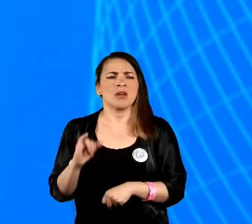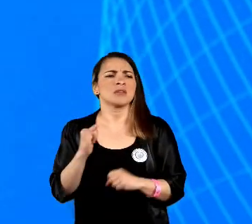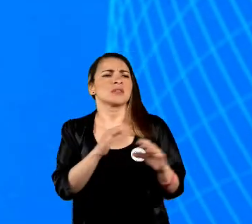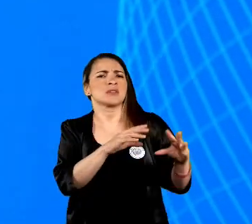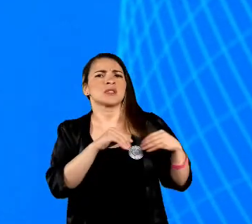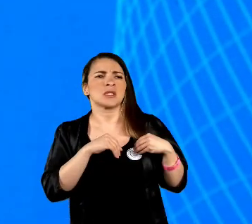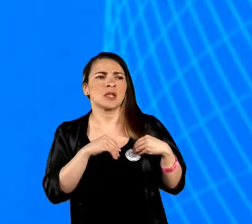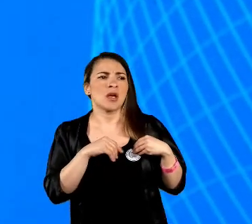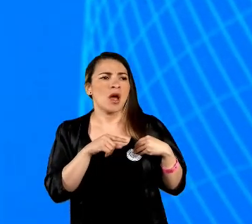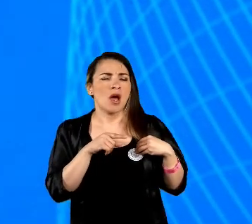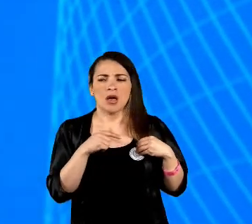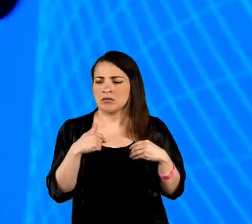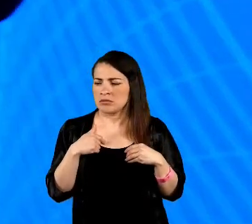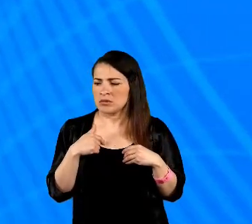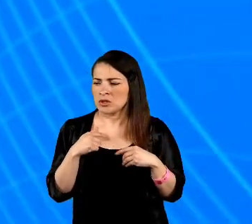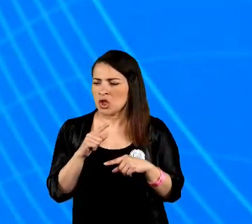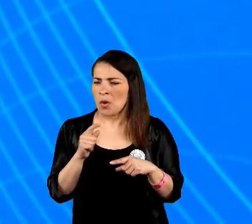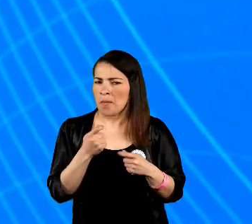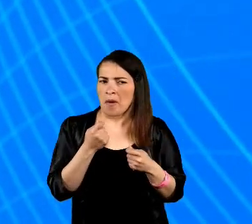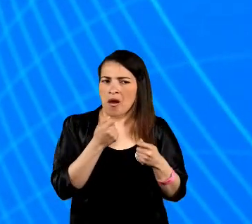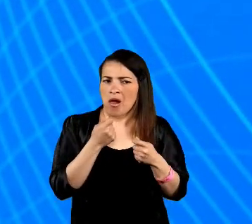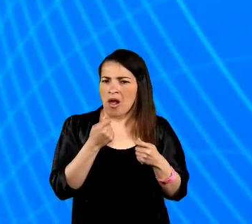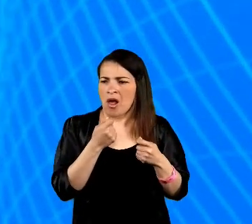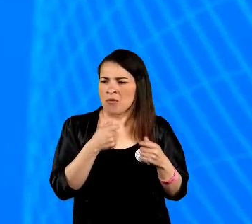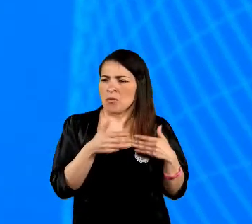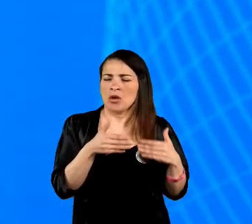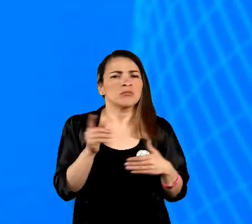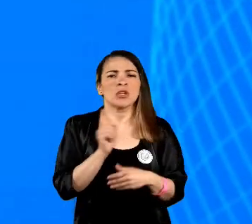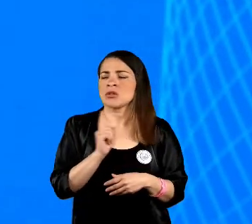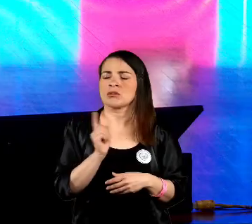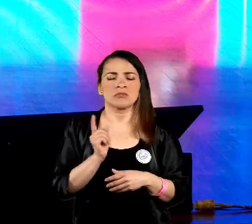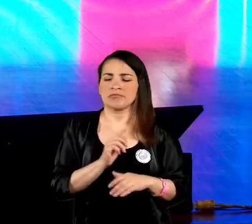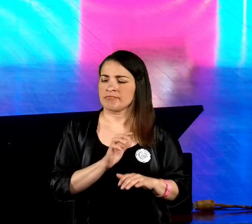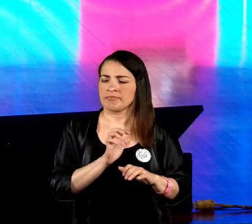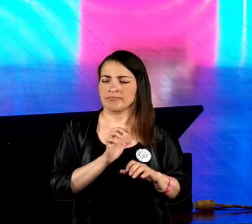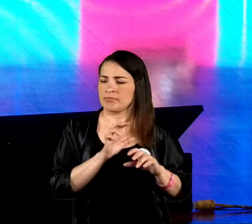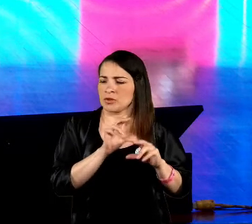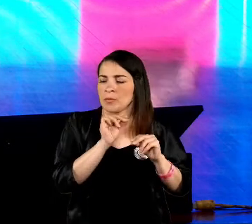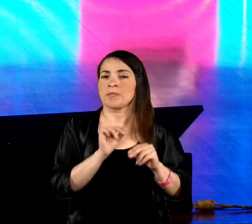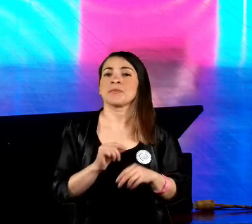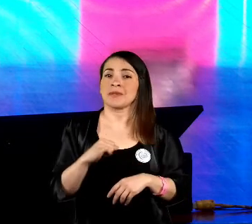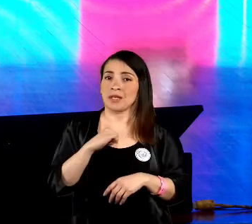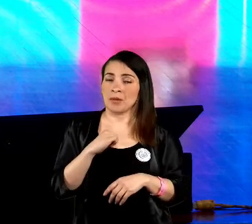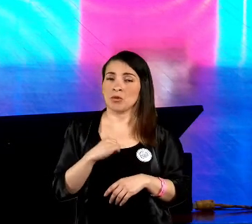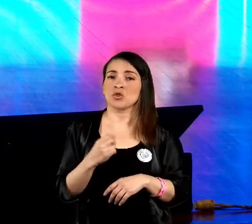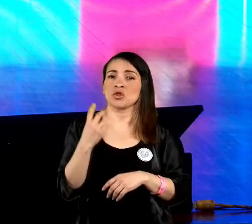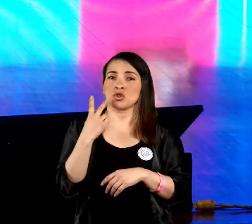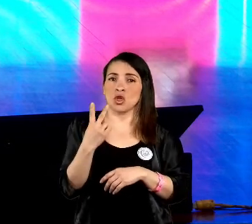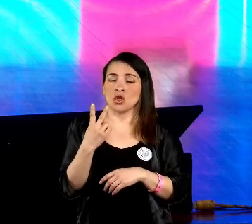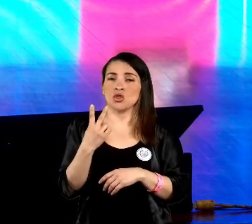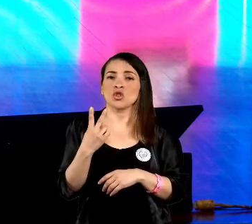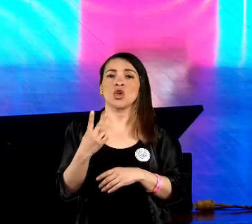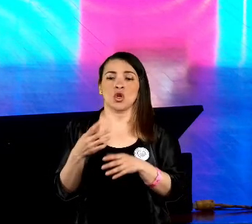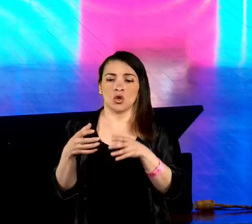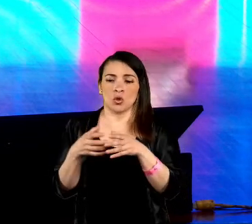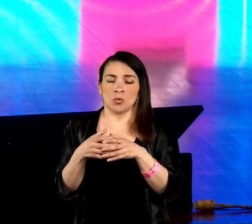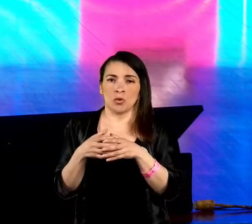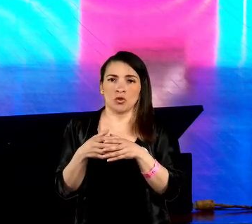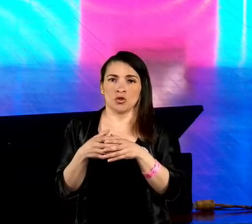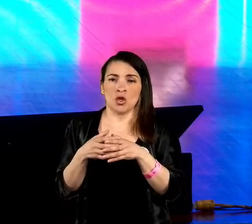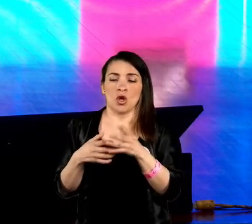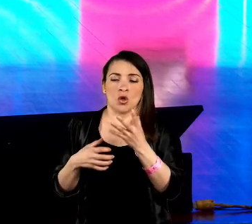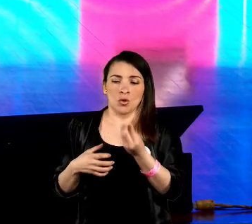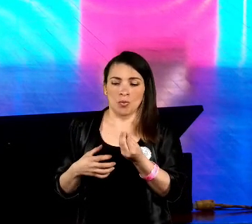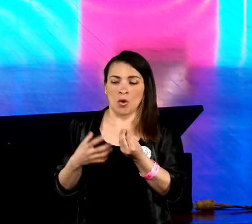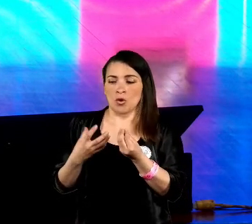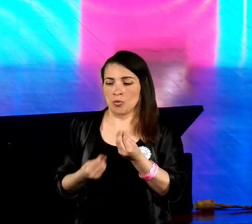y fortalecer eso especializado y hoy en día tenemos dos equipos en Unity un equipo en real y otro de pfizer son